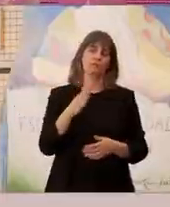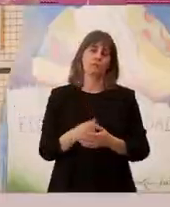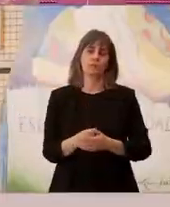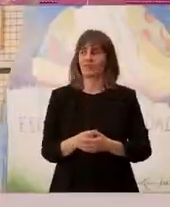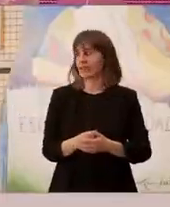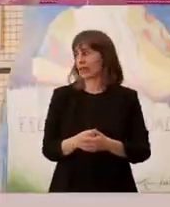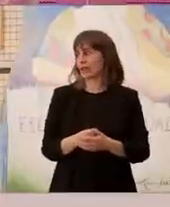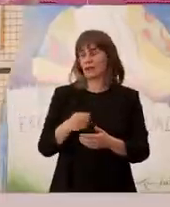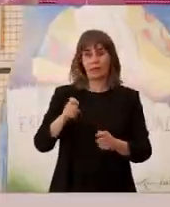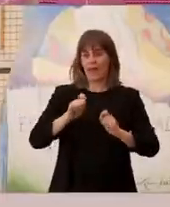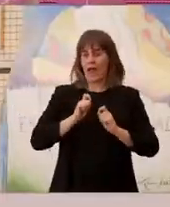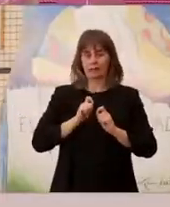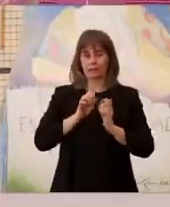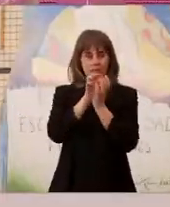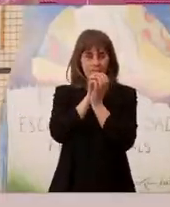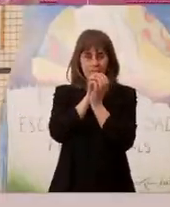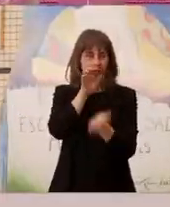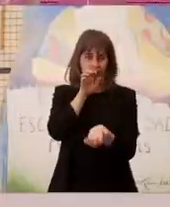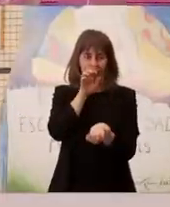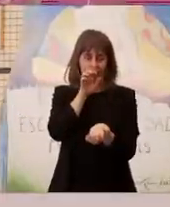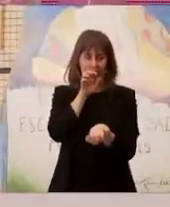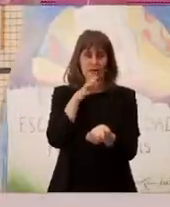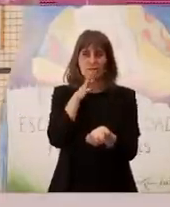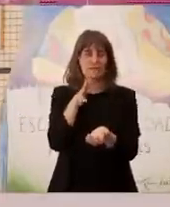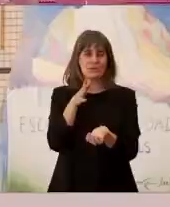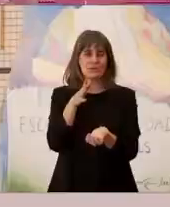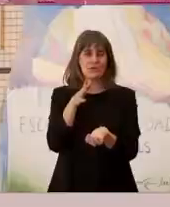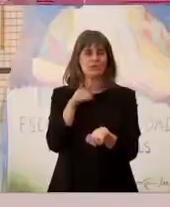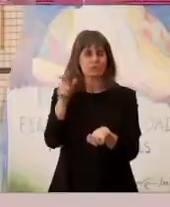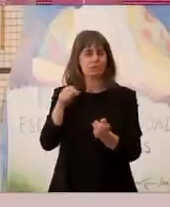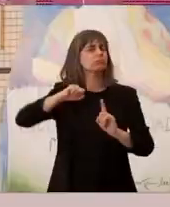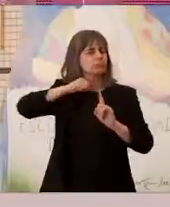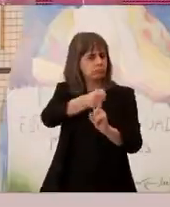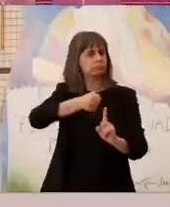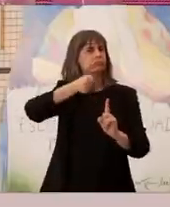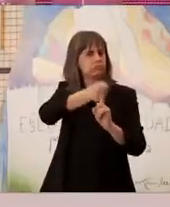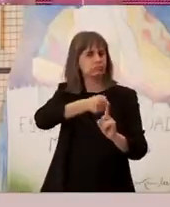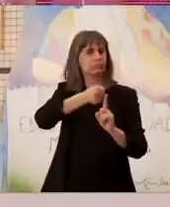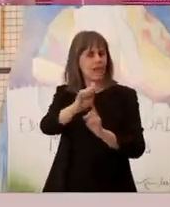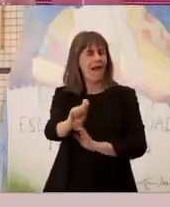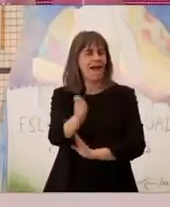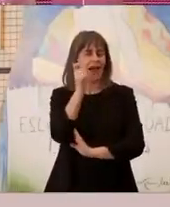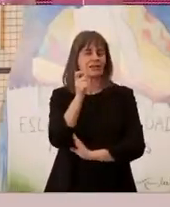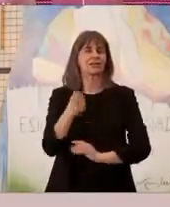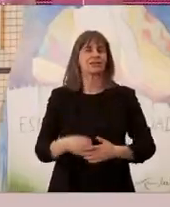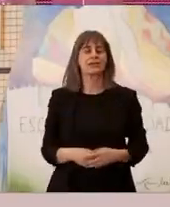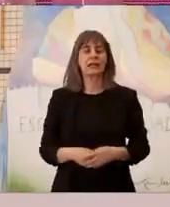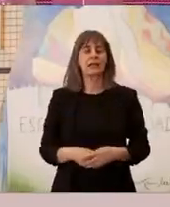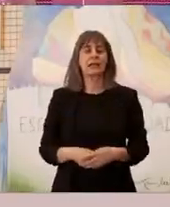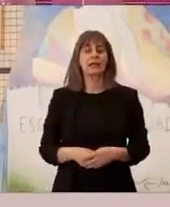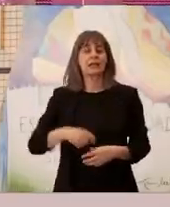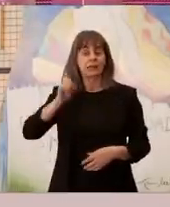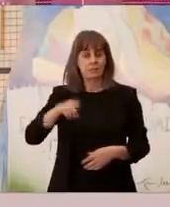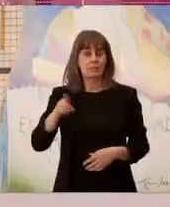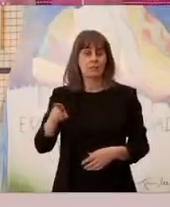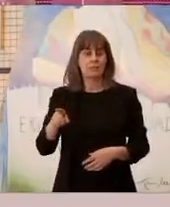con la boca abierta tanto por su por su empeño y sus logros como por haber conseguido cosas